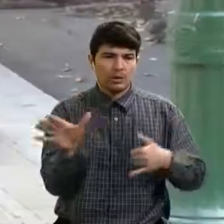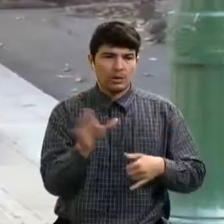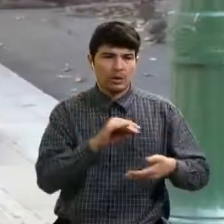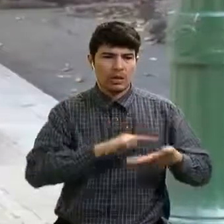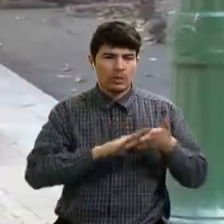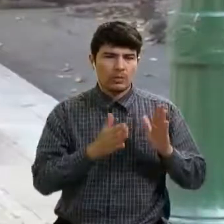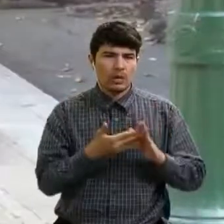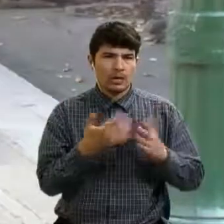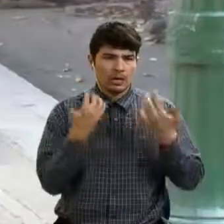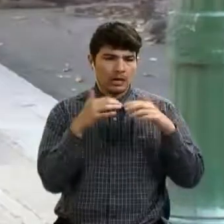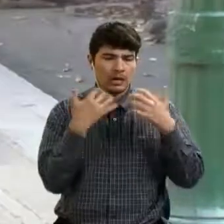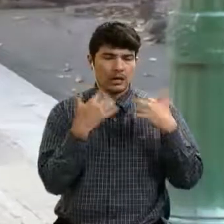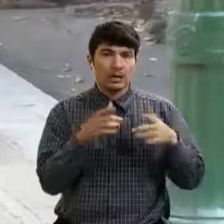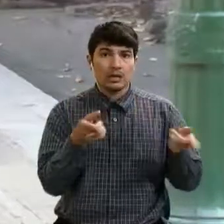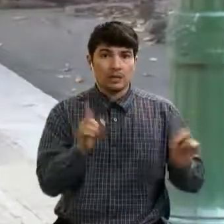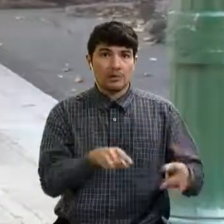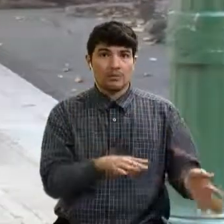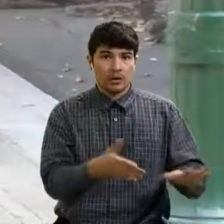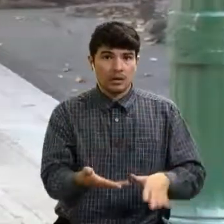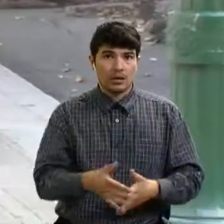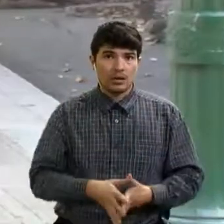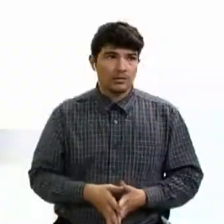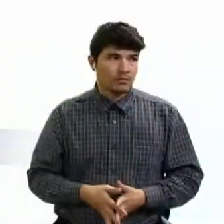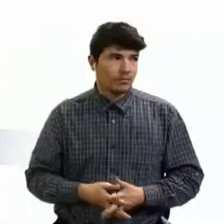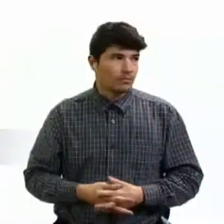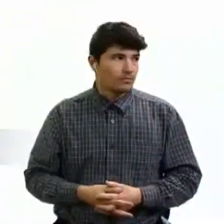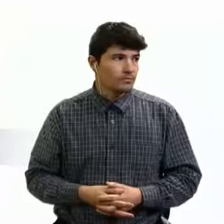civil herida ya está muerta